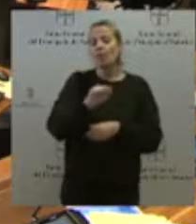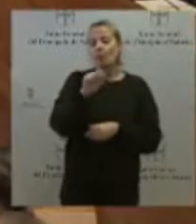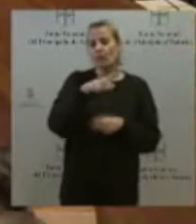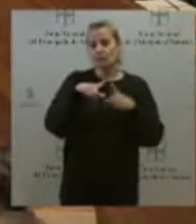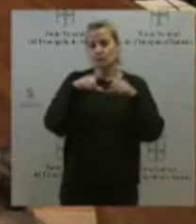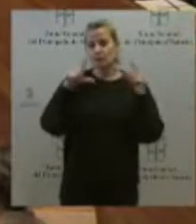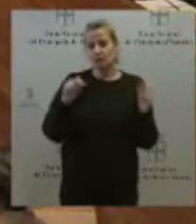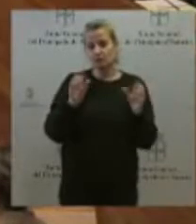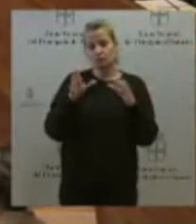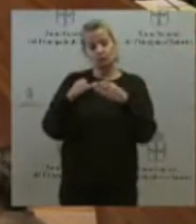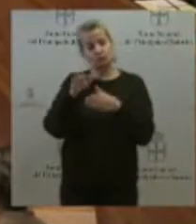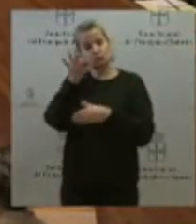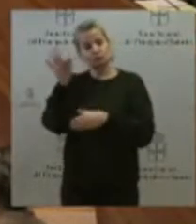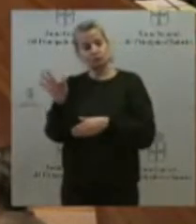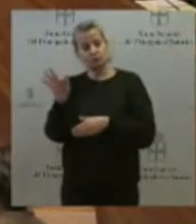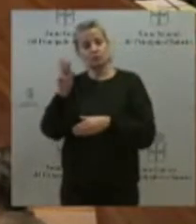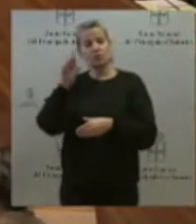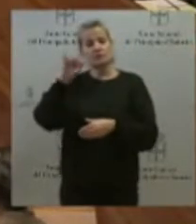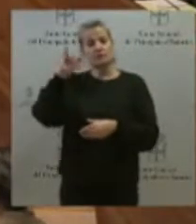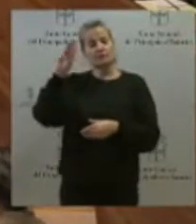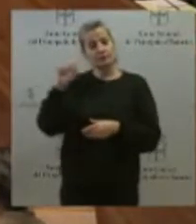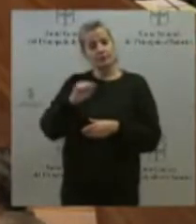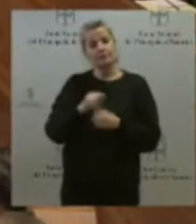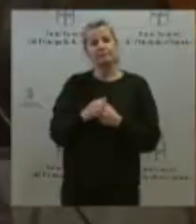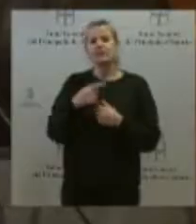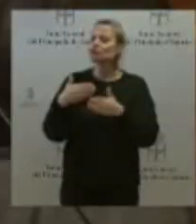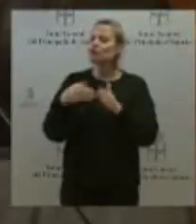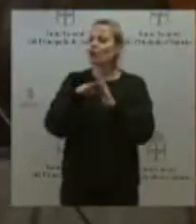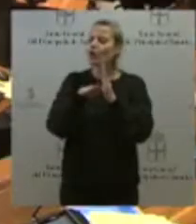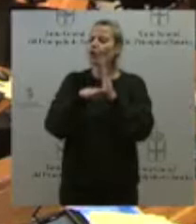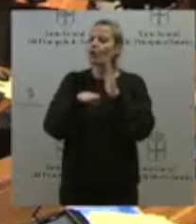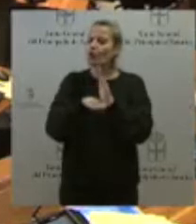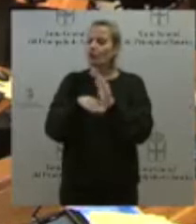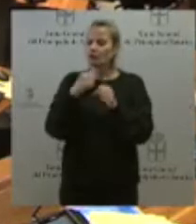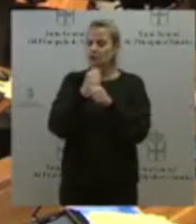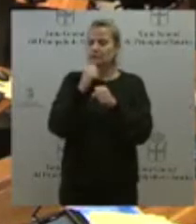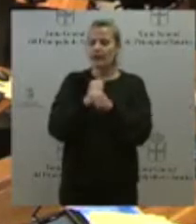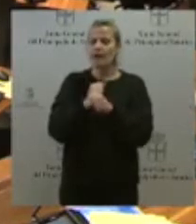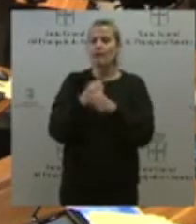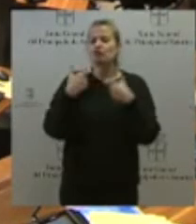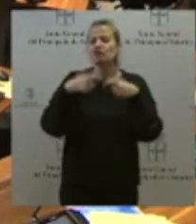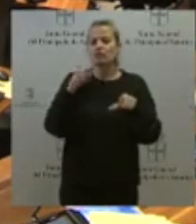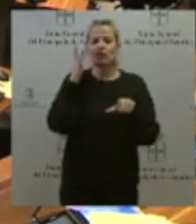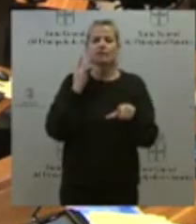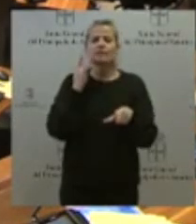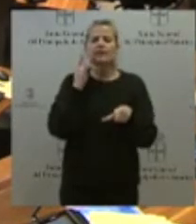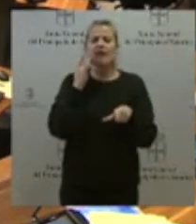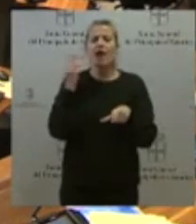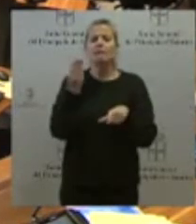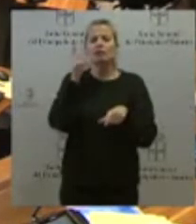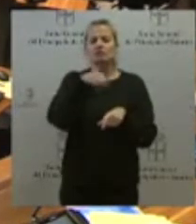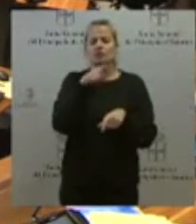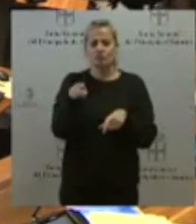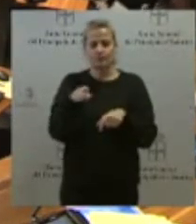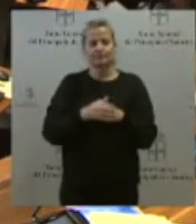¿Considera su Gobierno que son actualmente dignas las condiciones de trabajo en el sector de la limpieza? Señor Ripa, lo primero quiero hacer un reconocimiento a los trabajadores de la limpieza,